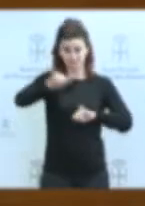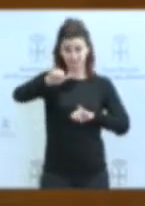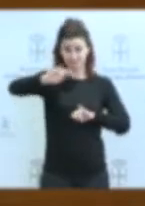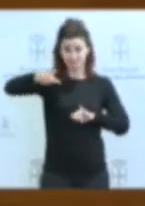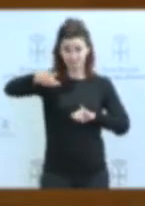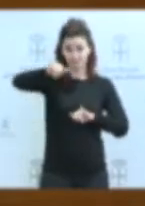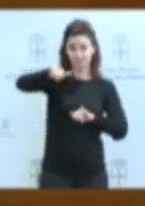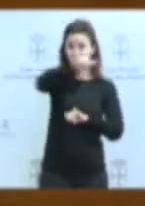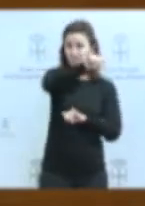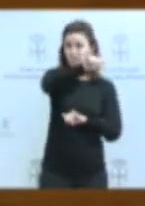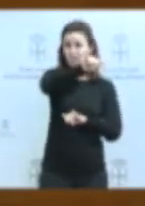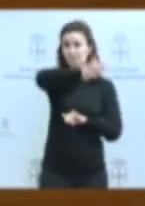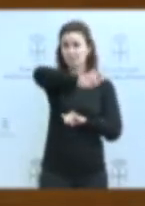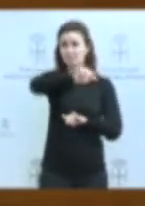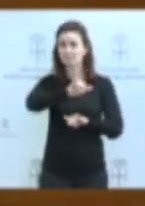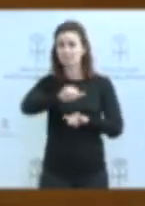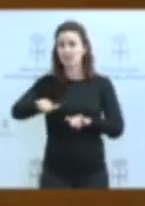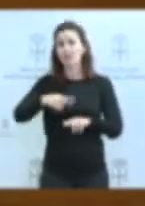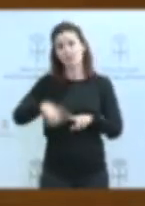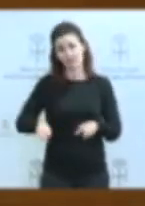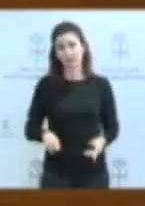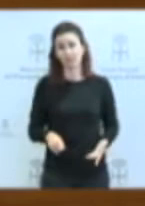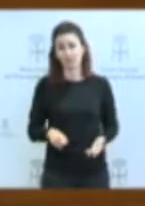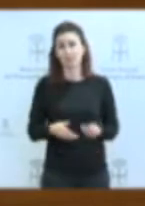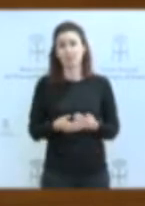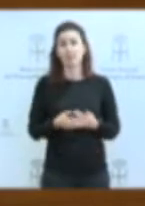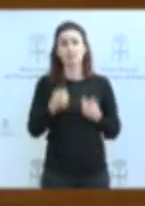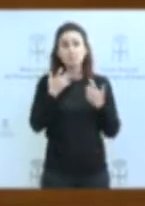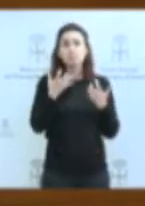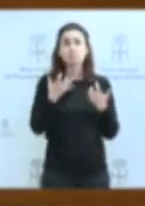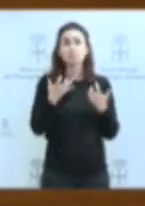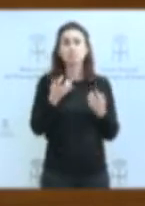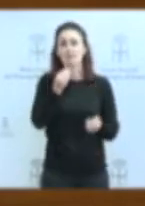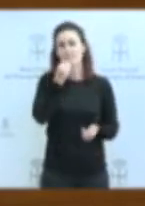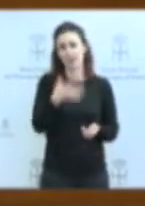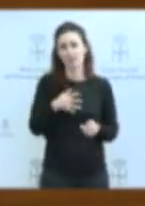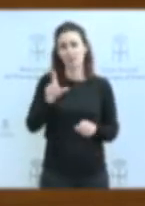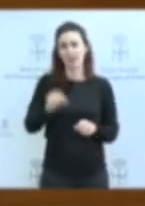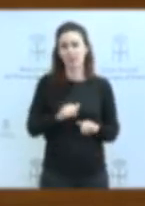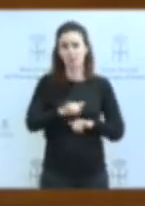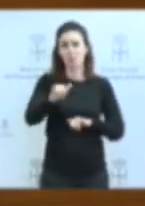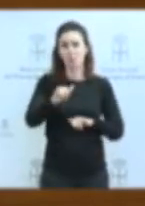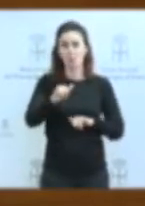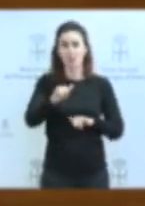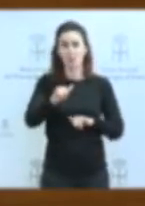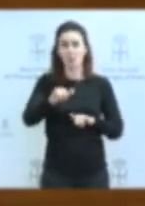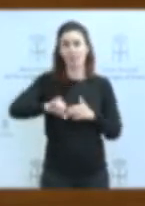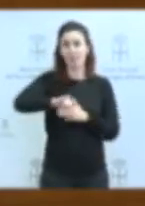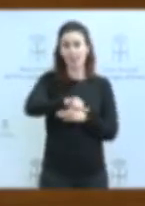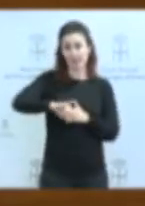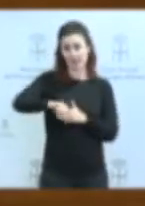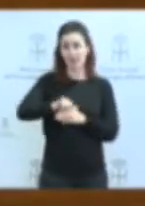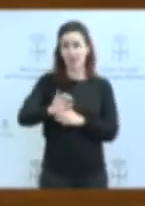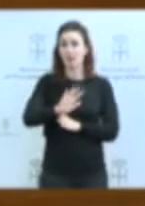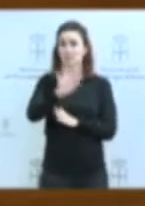predominio precisamente de las compañías low cost en el mercado del corto y medio radio intraeuropeo. Y según ese estudio,